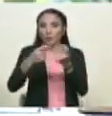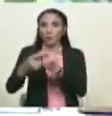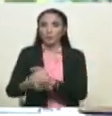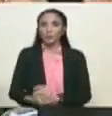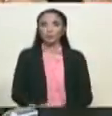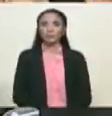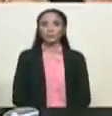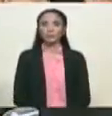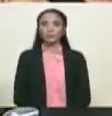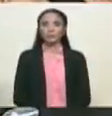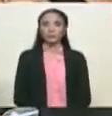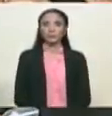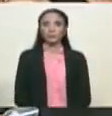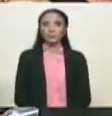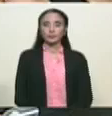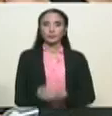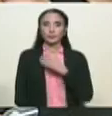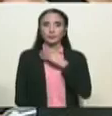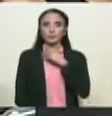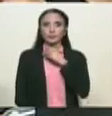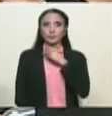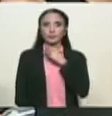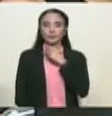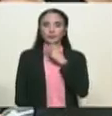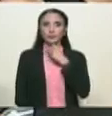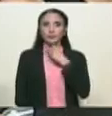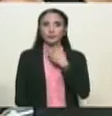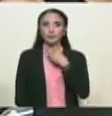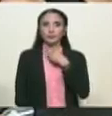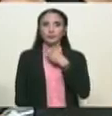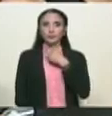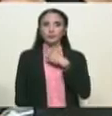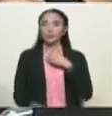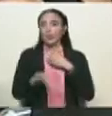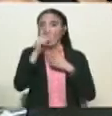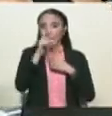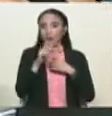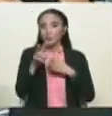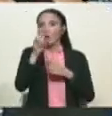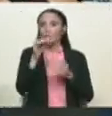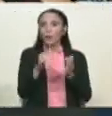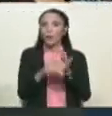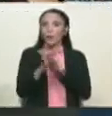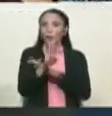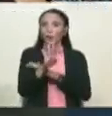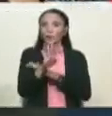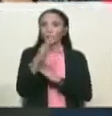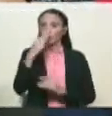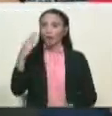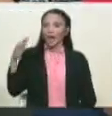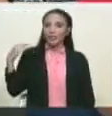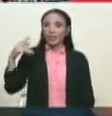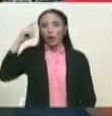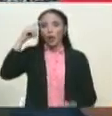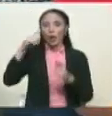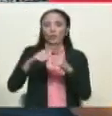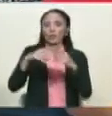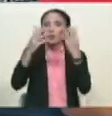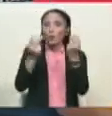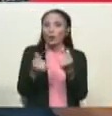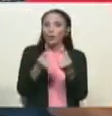bastante. Año 2004, lo recuerdo, desde aquella primera tarea. ¿Cuántas tareas han cumplido, compañera